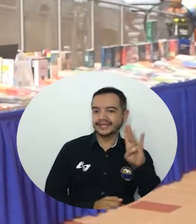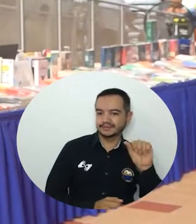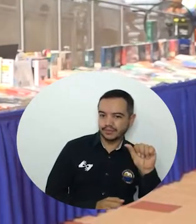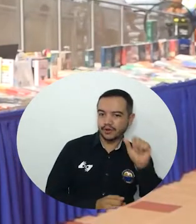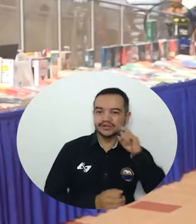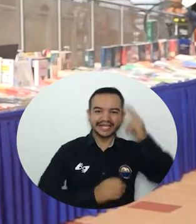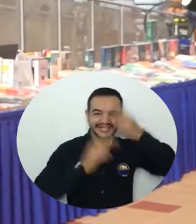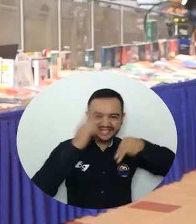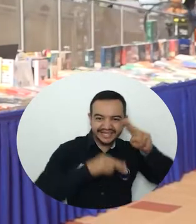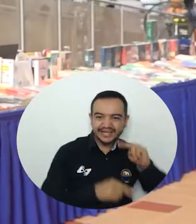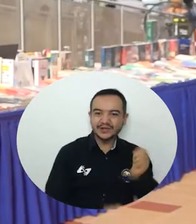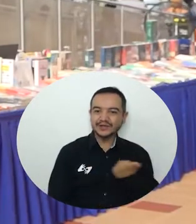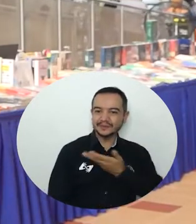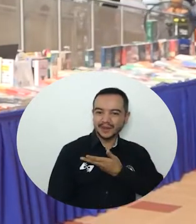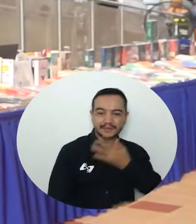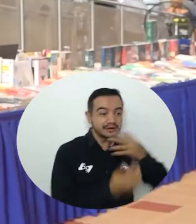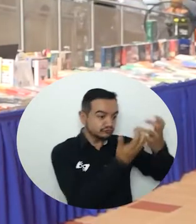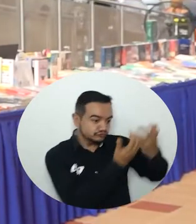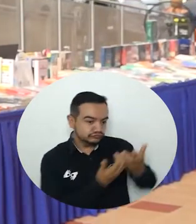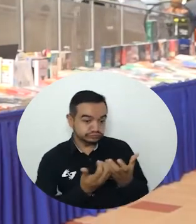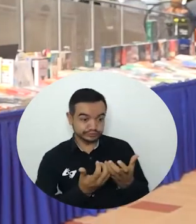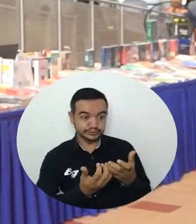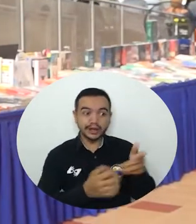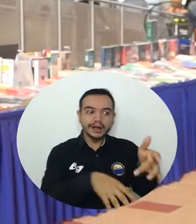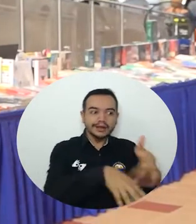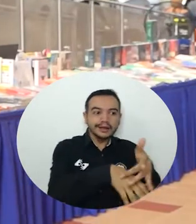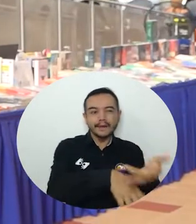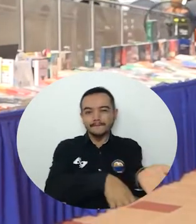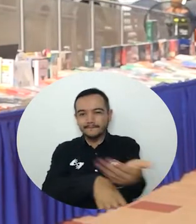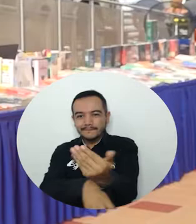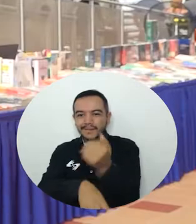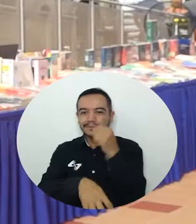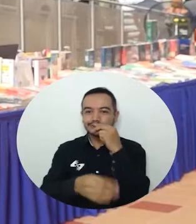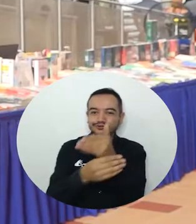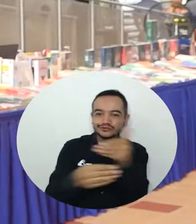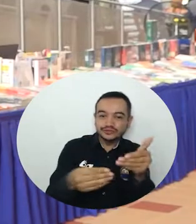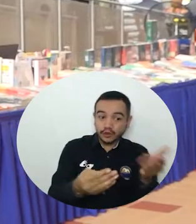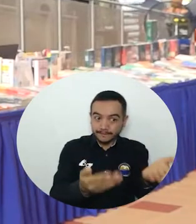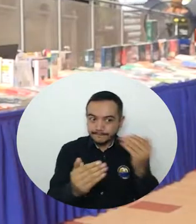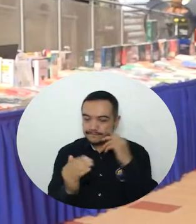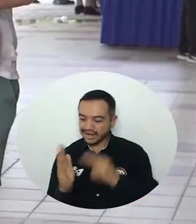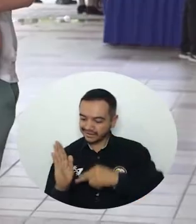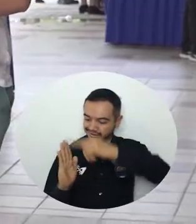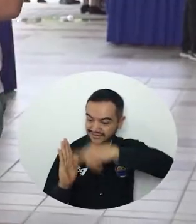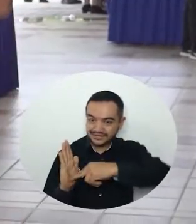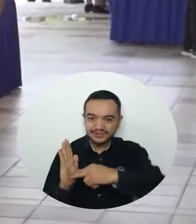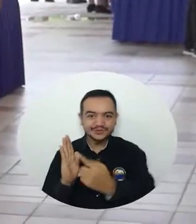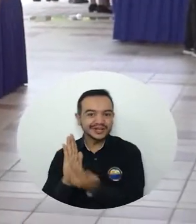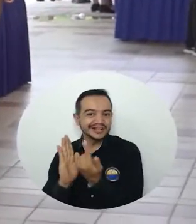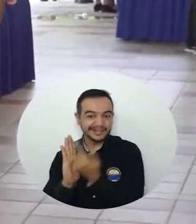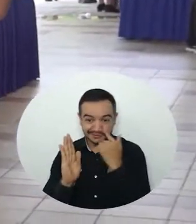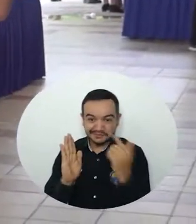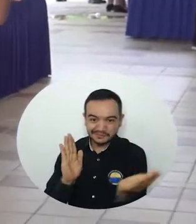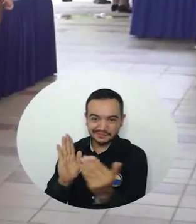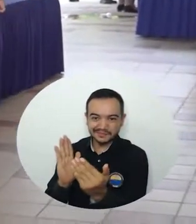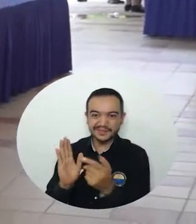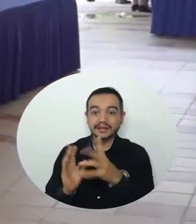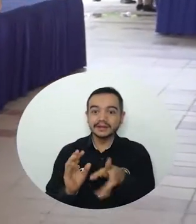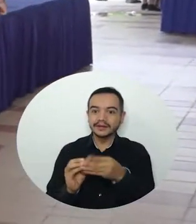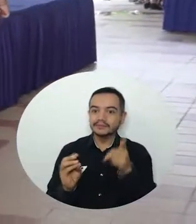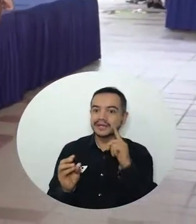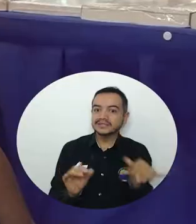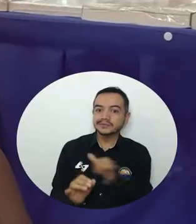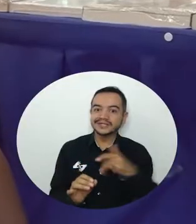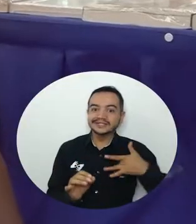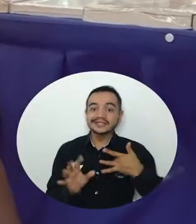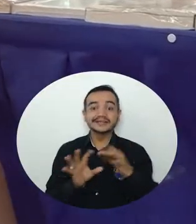mamá. Estamos motivando que los niños se acerquen a la lectura, se acerquen a los libros y es un espacio en familia.